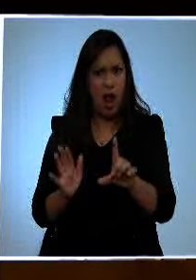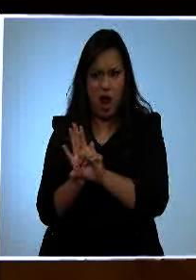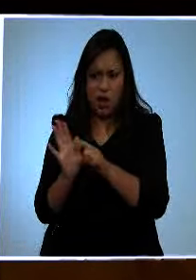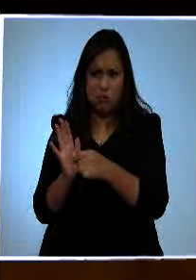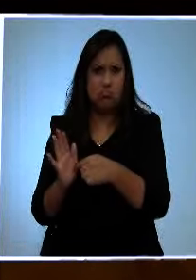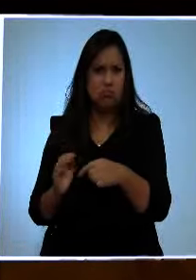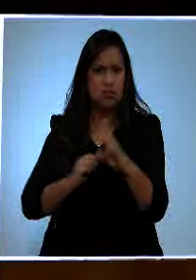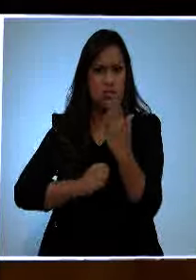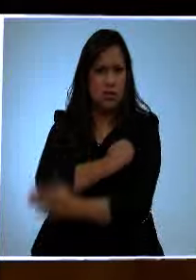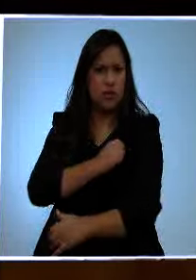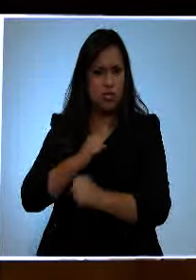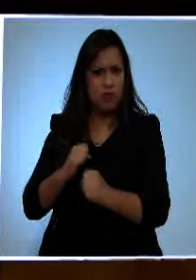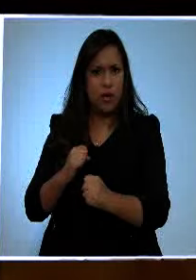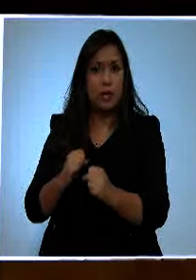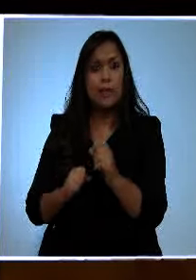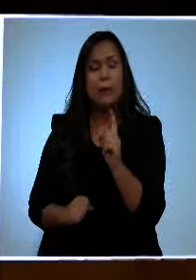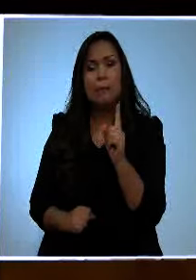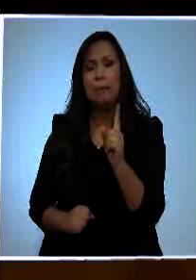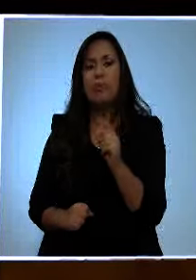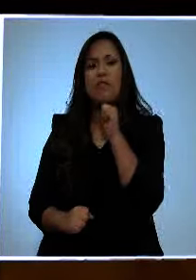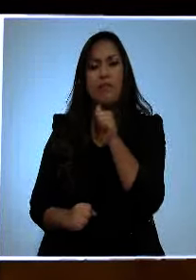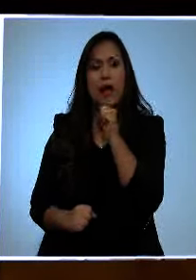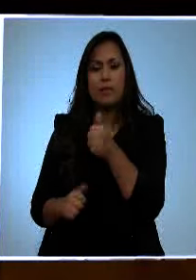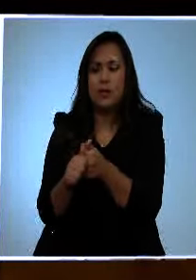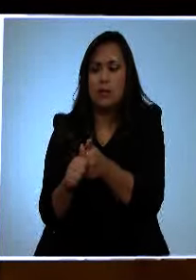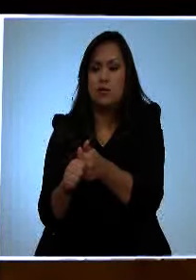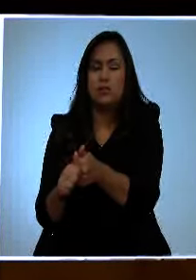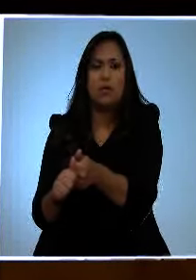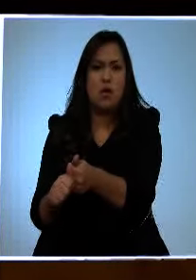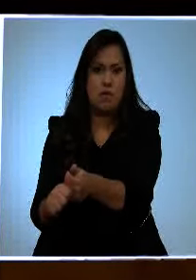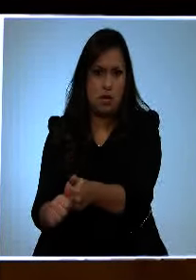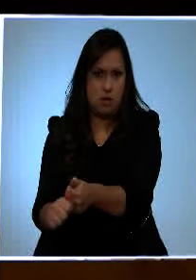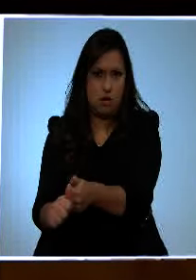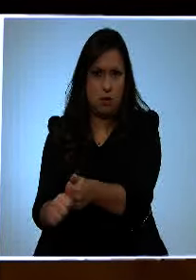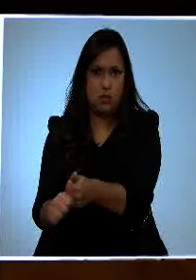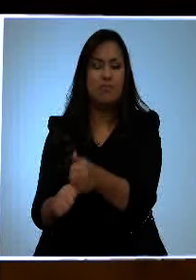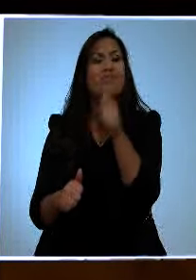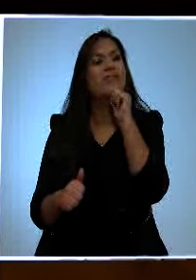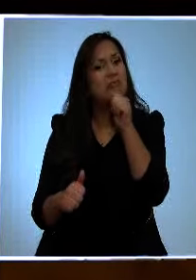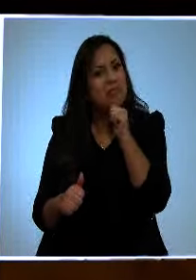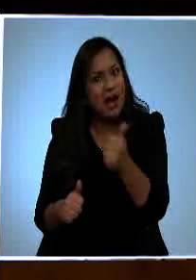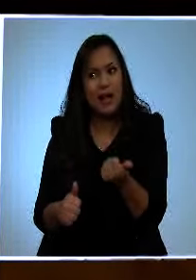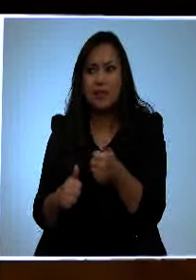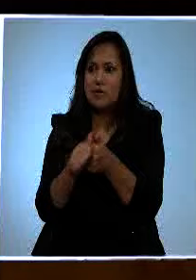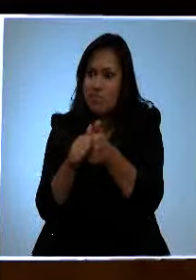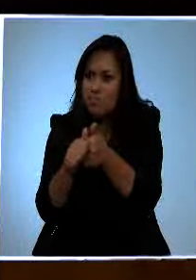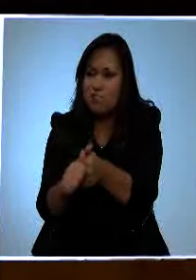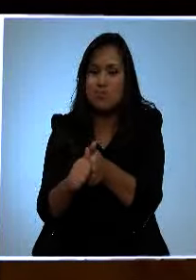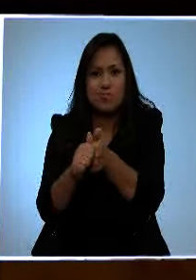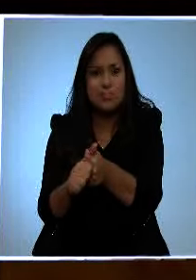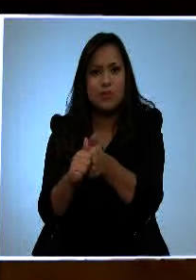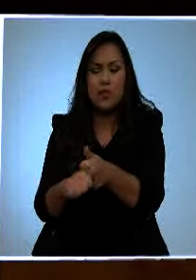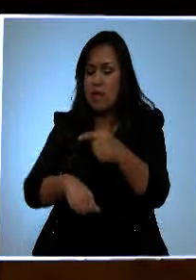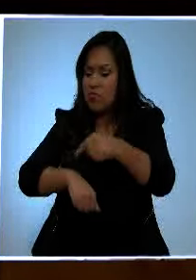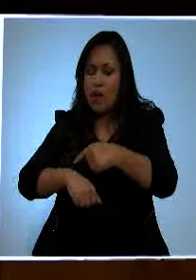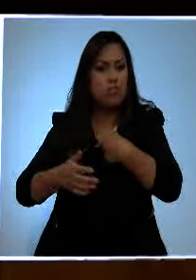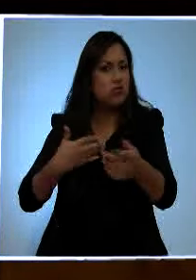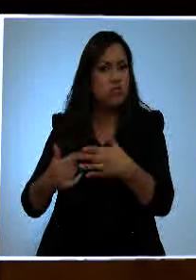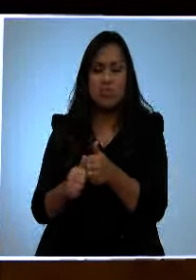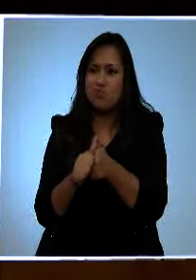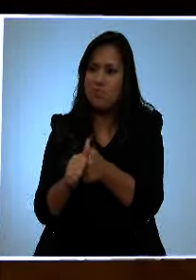no hay un seguimiento real en el código nos dejan en el aire en un momento porque hablamos del tema del desaparecido